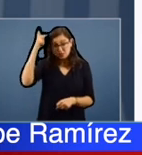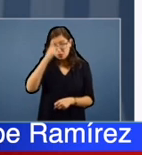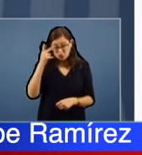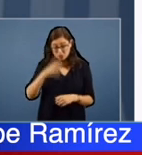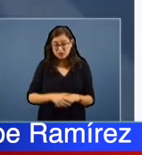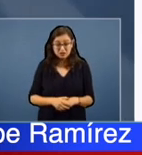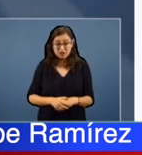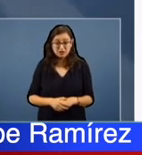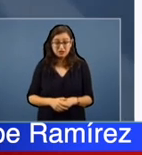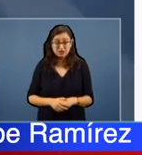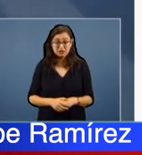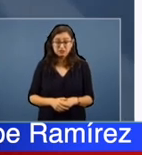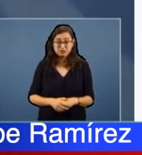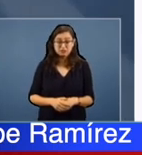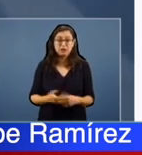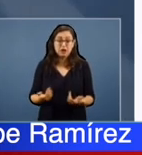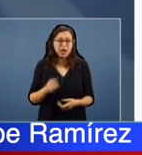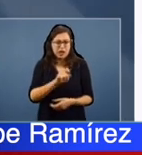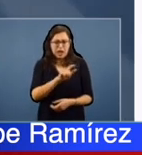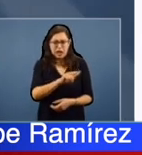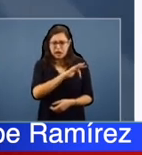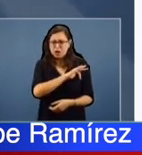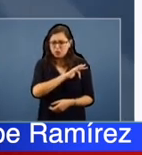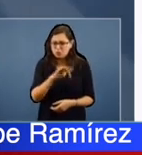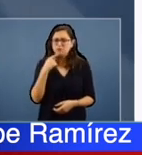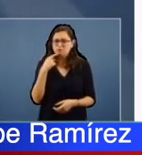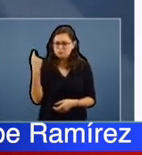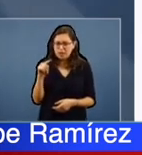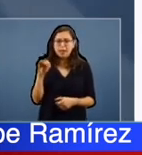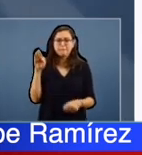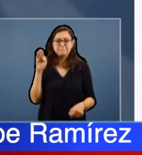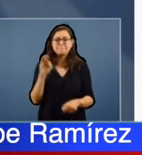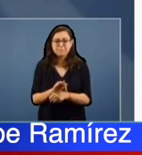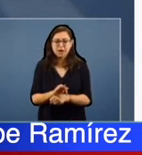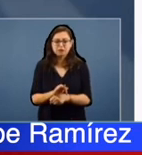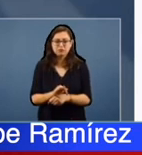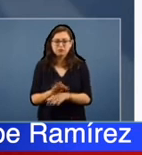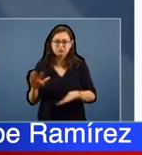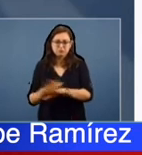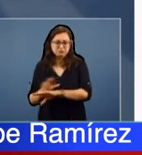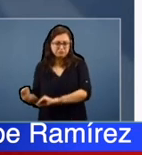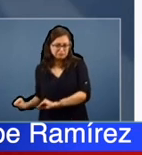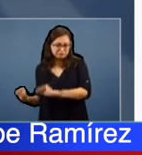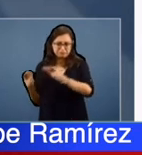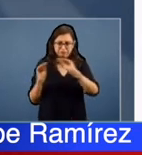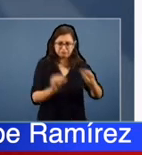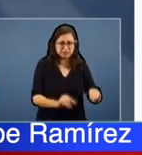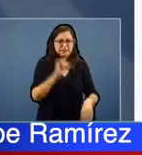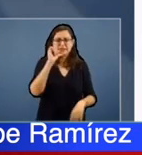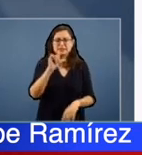pudo haber interpuesto los recursos ordinarios del amparo para no ser trasladada. Y desde